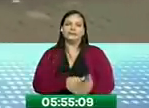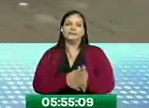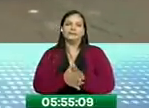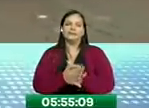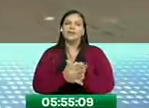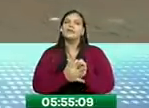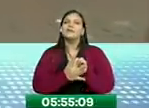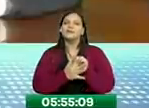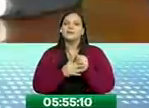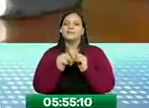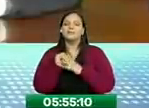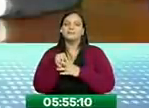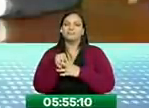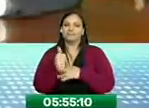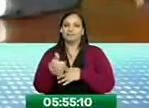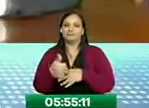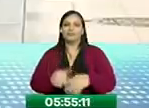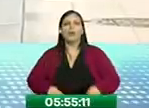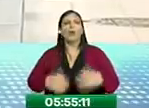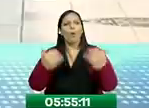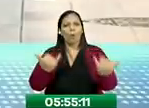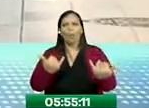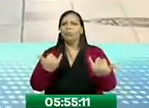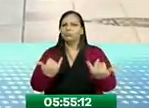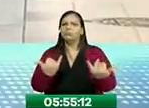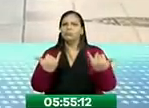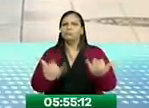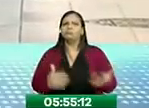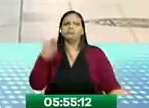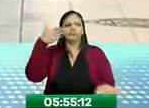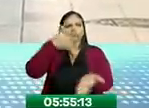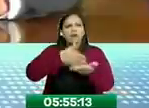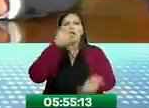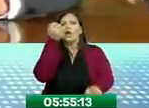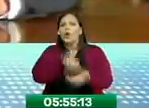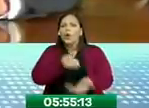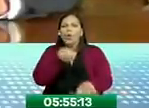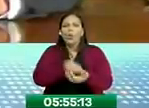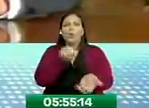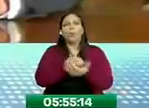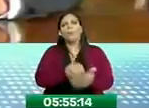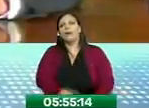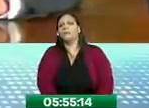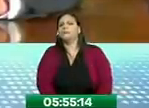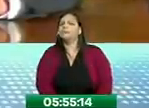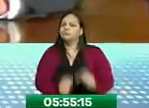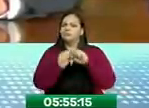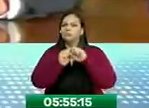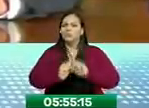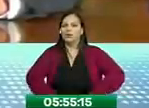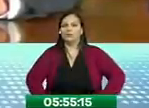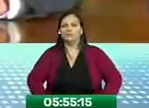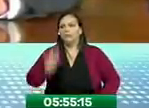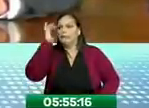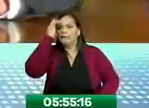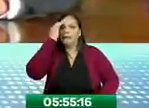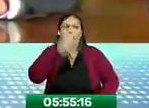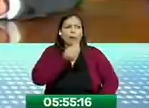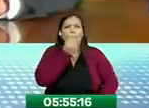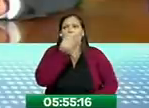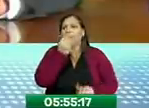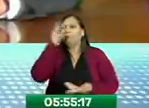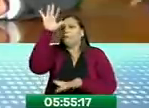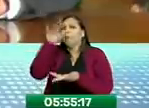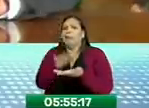mañana. Así que ya lo saben, hoy pueden abastecerse, pero vamos a hacerlo todo con tranquilidad. No va a haber desabastecimientos, no existe